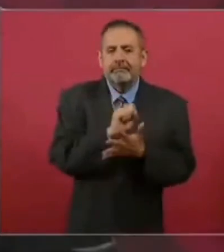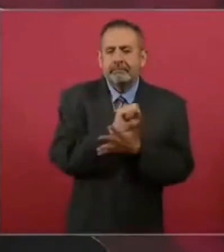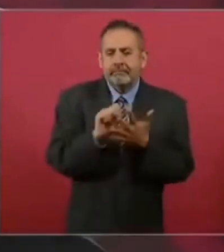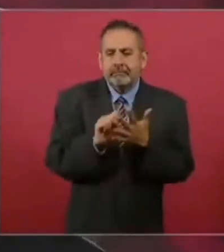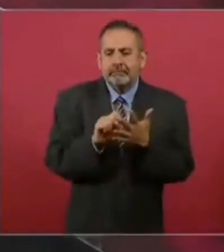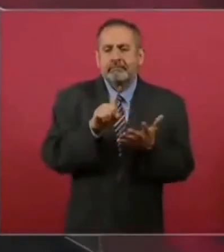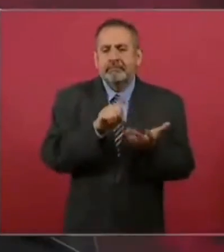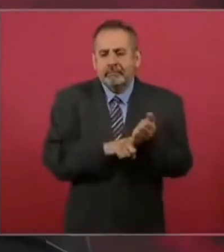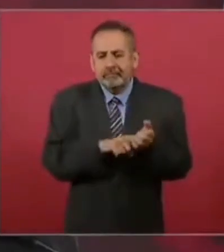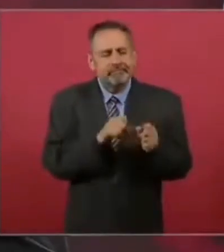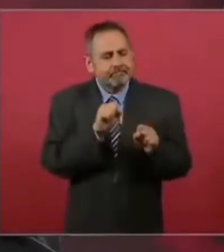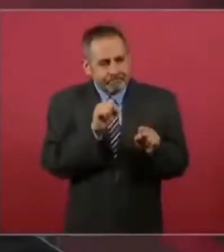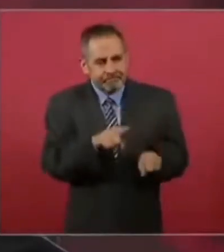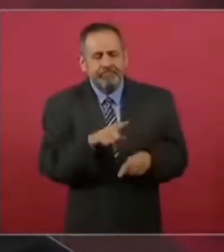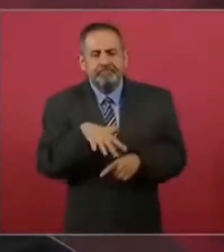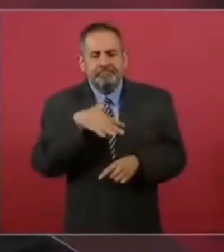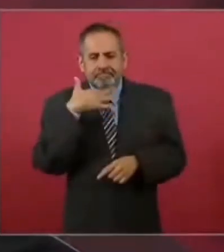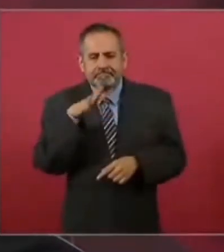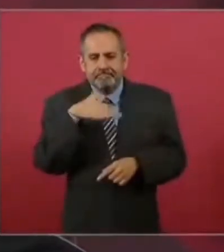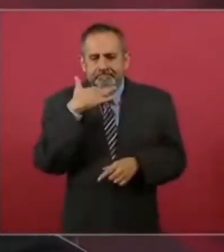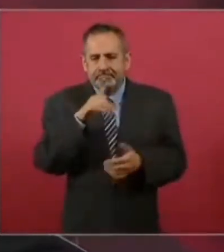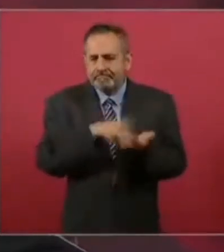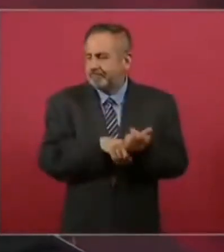de corrupción.